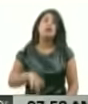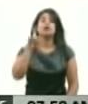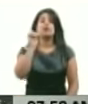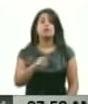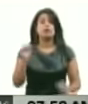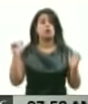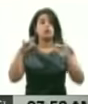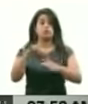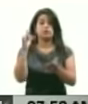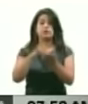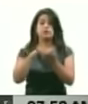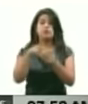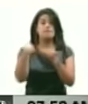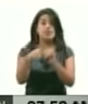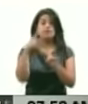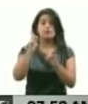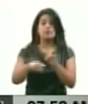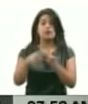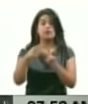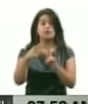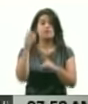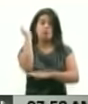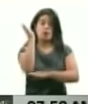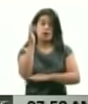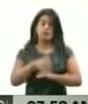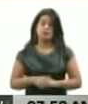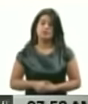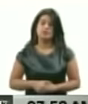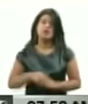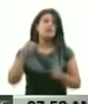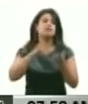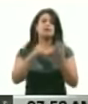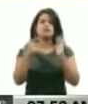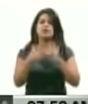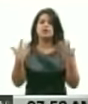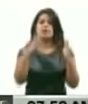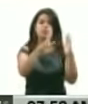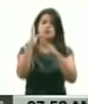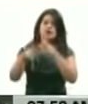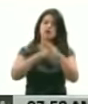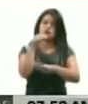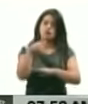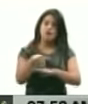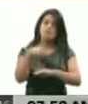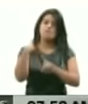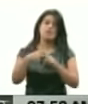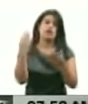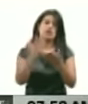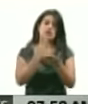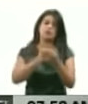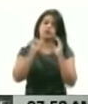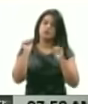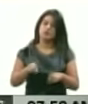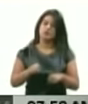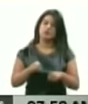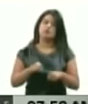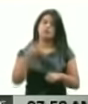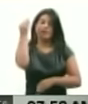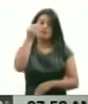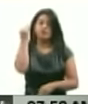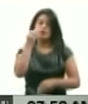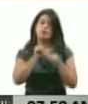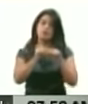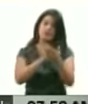de participante, sino también en calidad de ponente. Quiere decir que la Biblioteca Nacional y el libro se está pensando